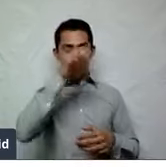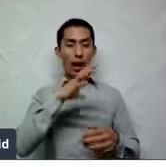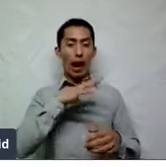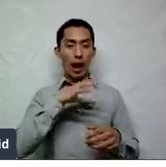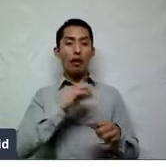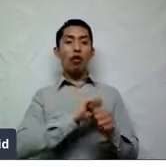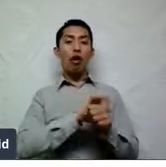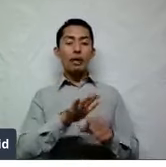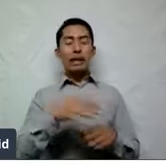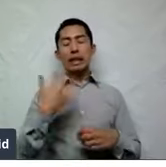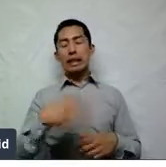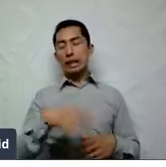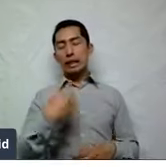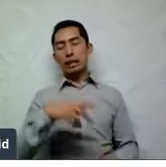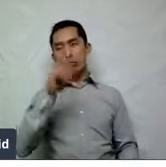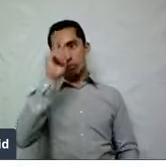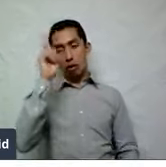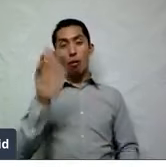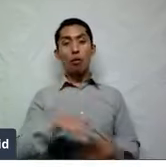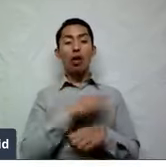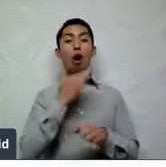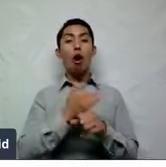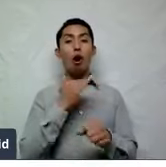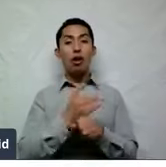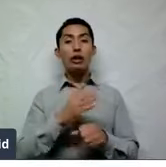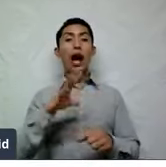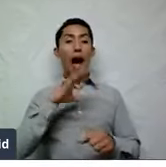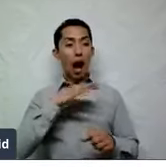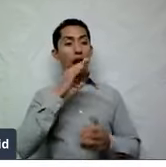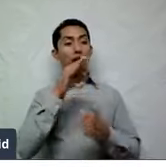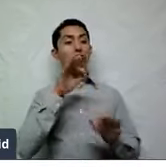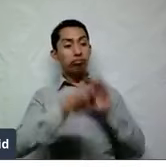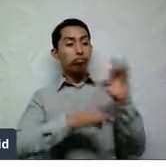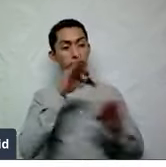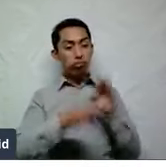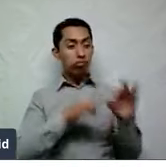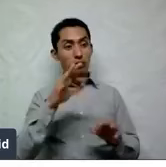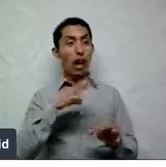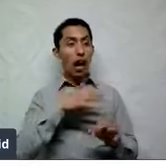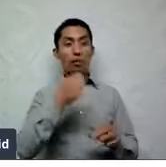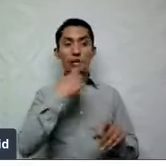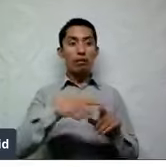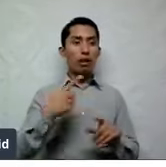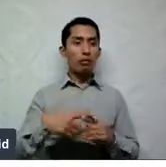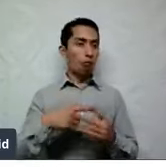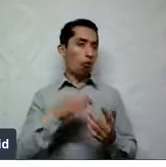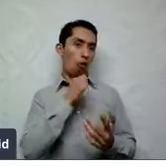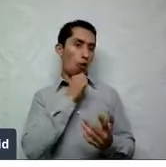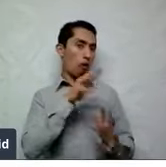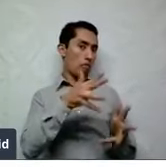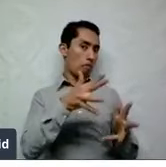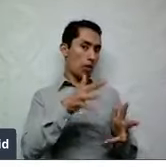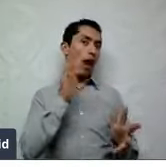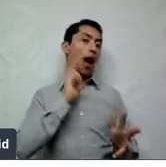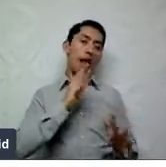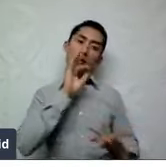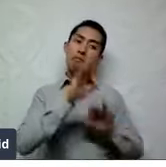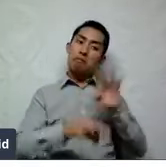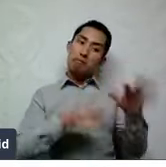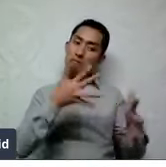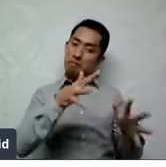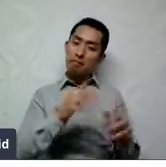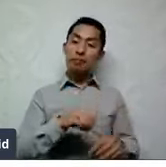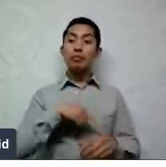malo, porque pues va, no hay tratamiento específico y solamente se va a poder hacer, depende su intensidad con que llegue. Y si